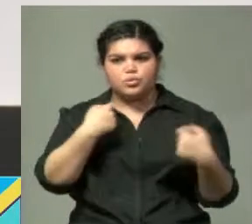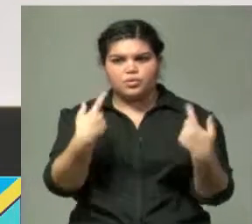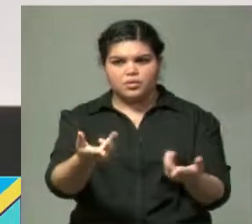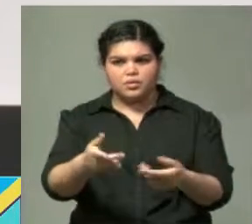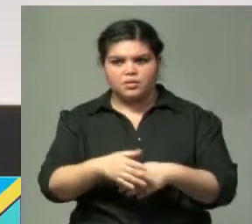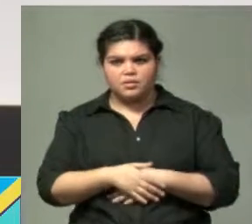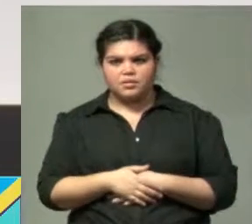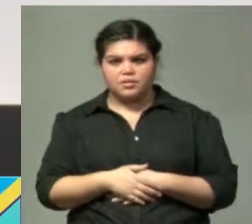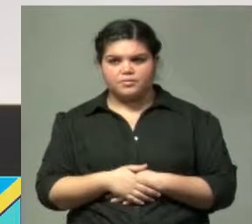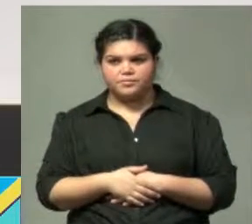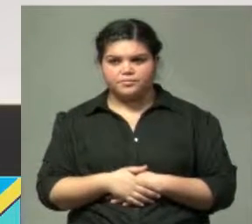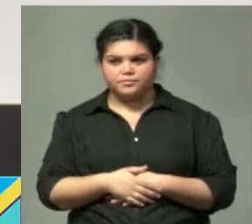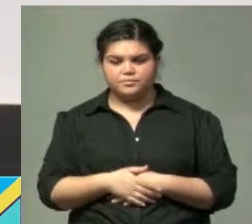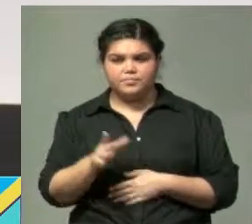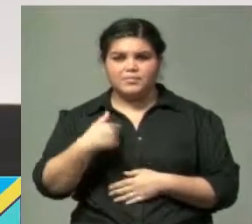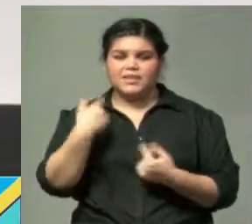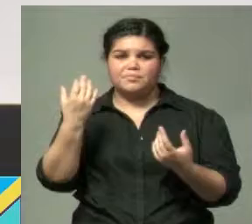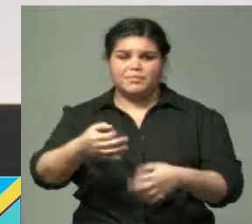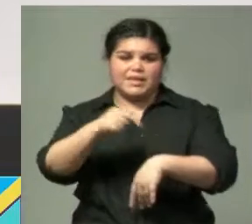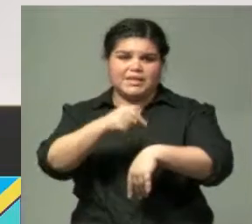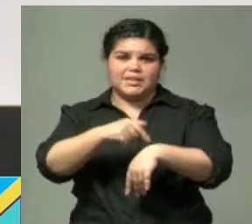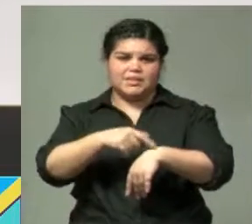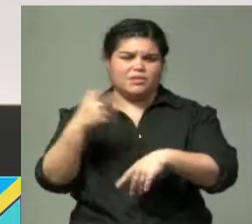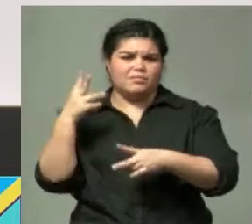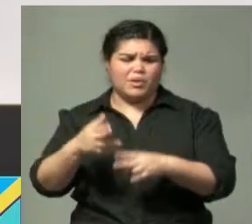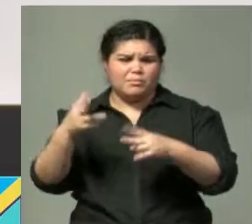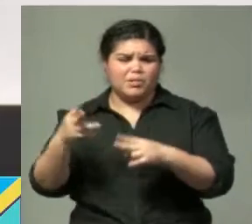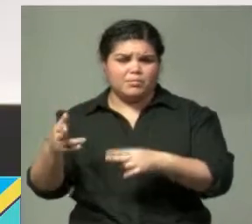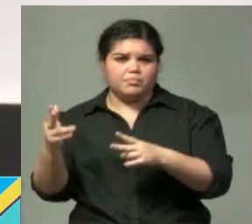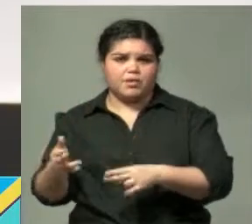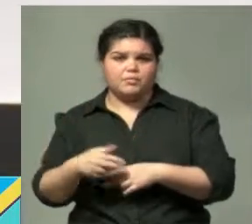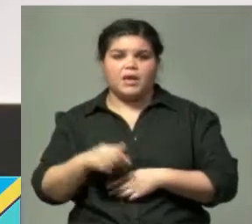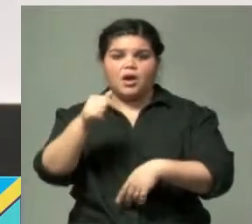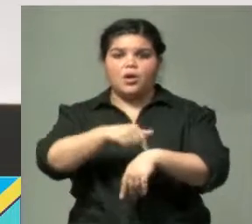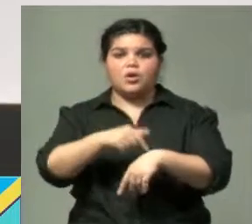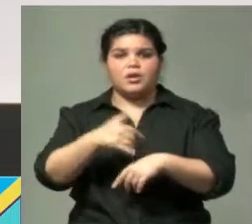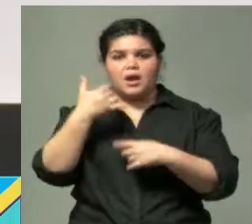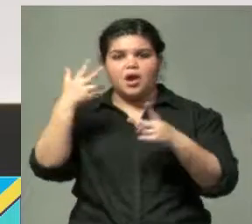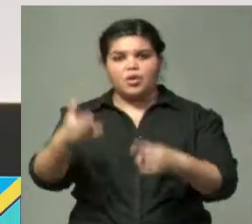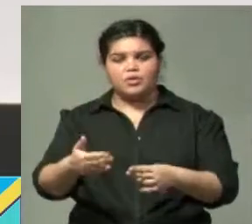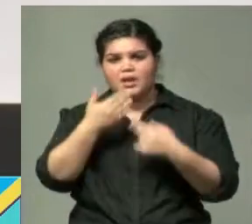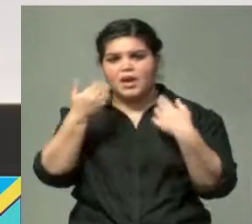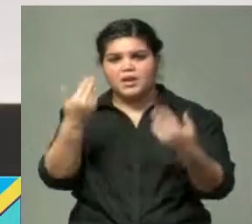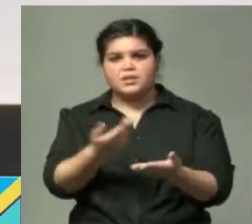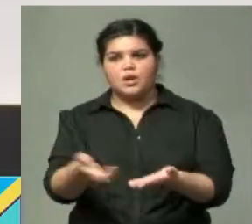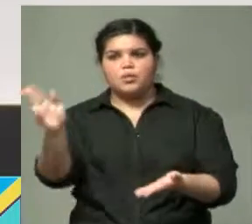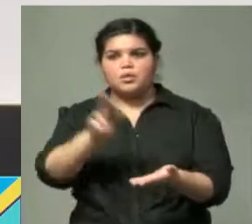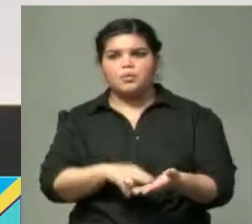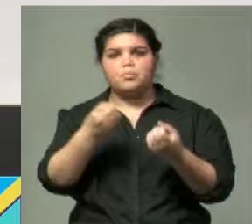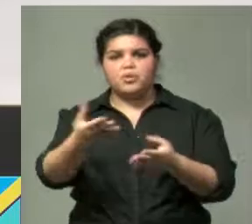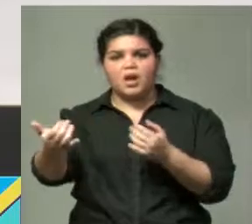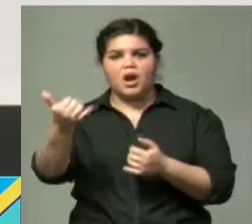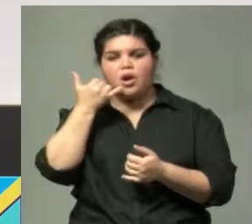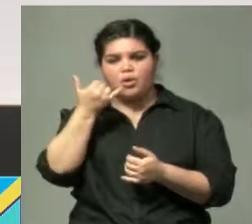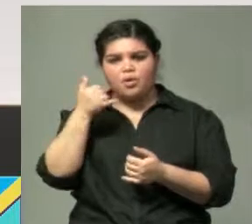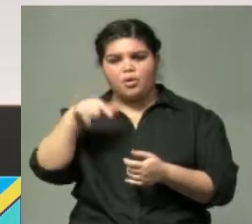muchísimas... Te agradecemos por la comunicación, se nos está cortando, así que vamos a cortar la comunicación, pero te agradecemos nuevamente por haberte comunicado